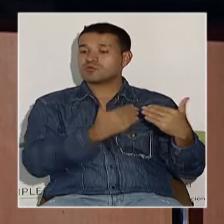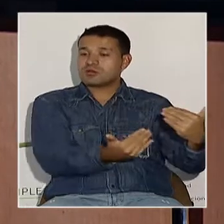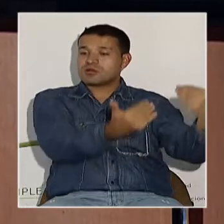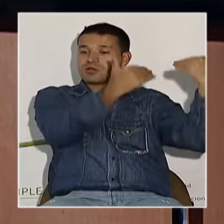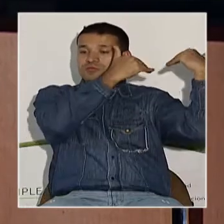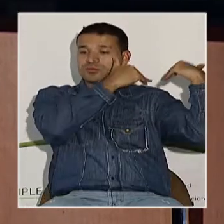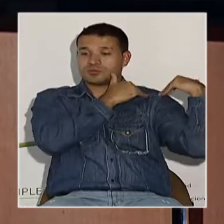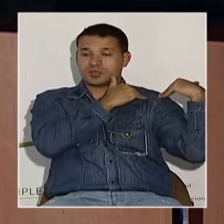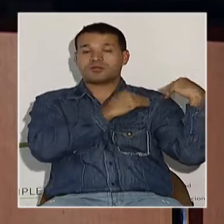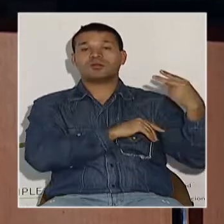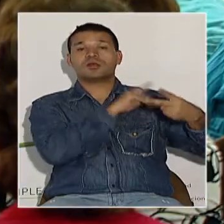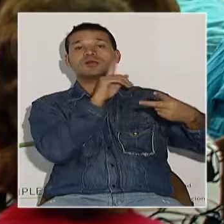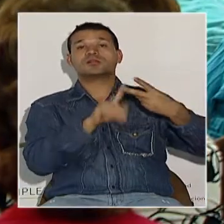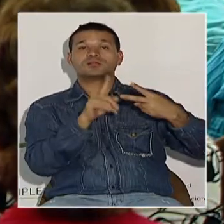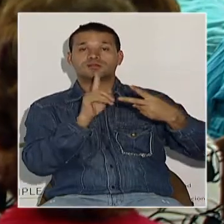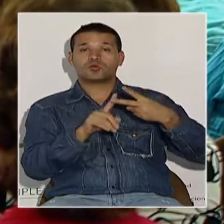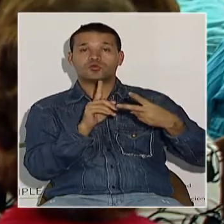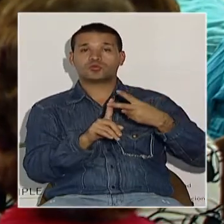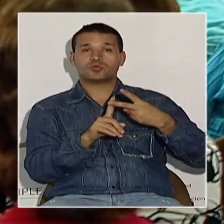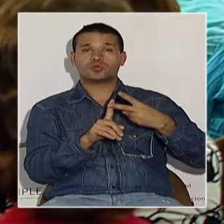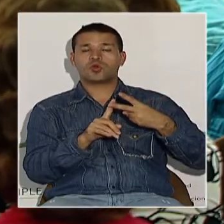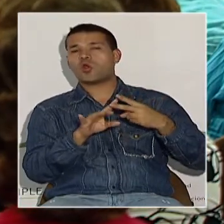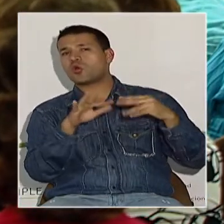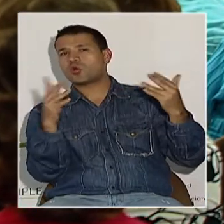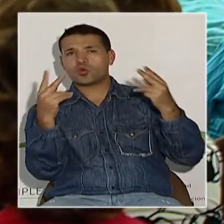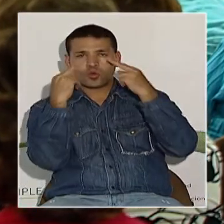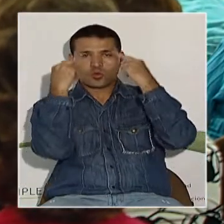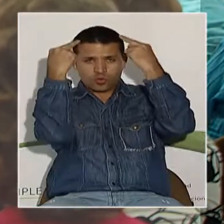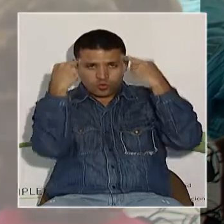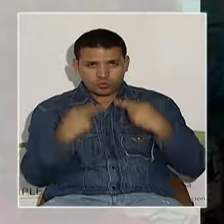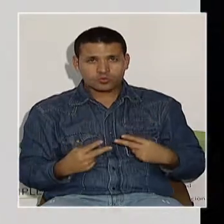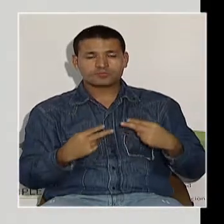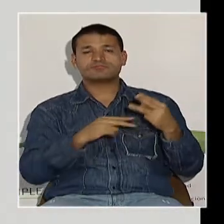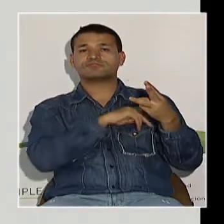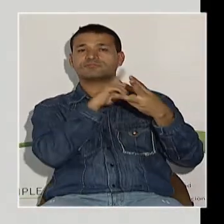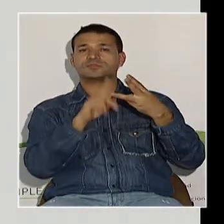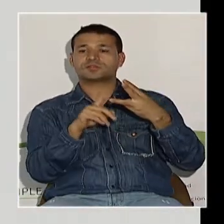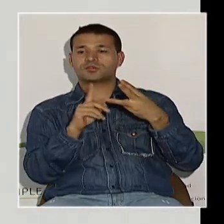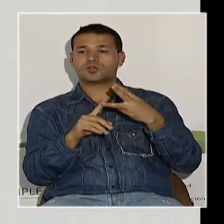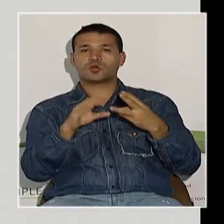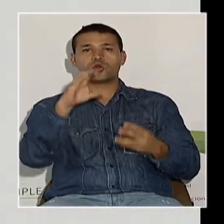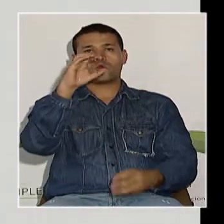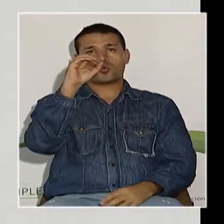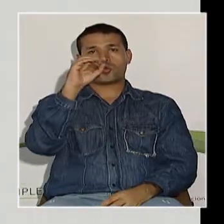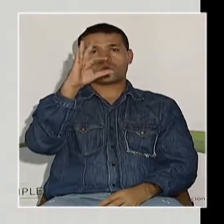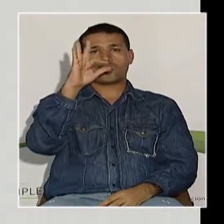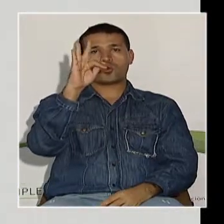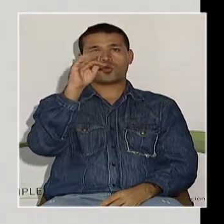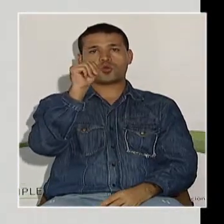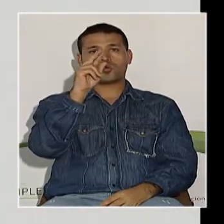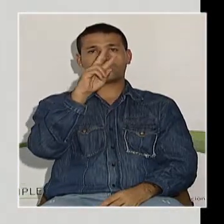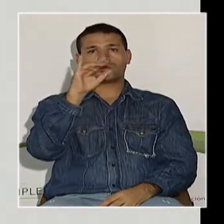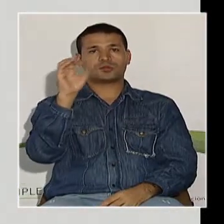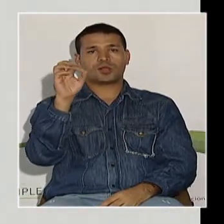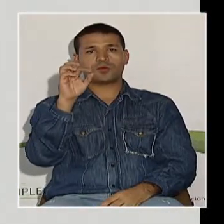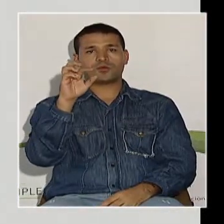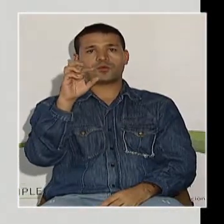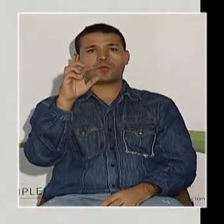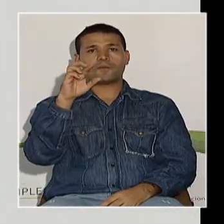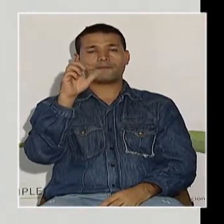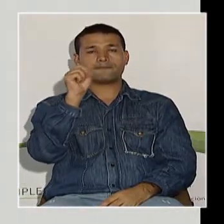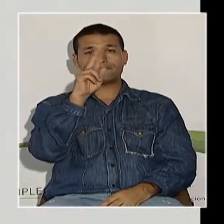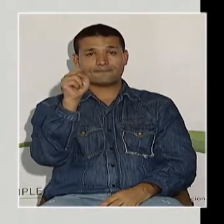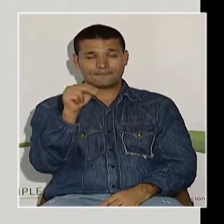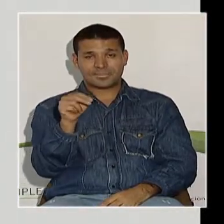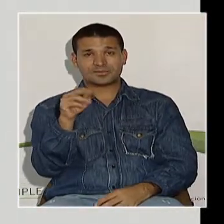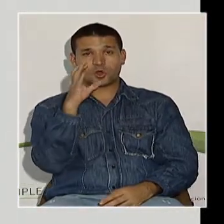después, rápidamente, esta frase de Octavio Paz, en donde hay una cosa bien interesante,